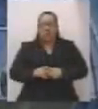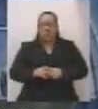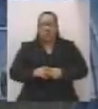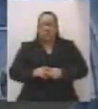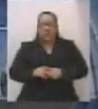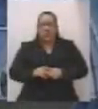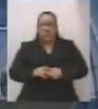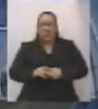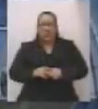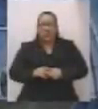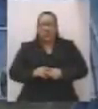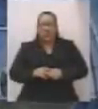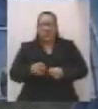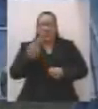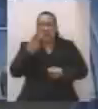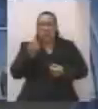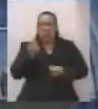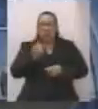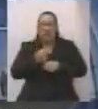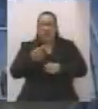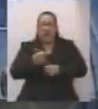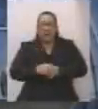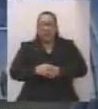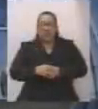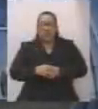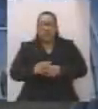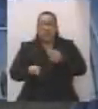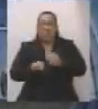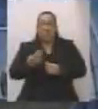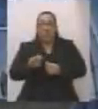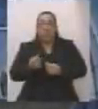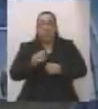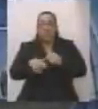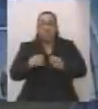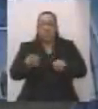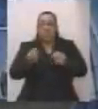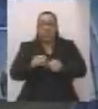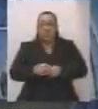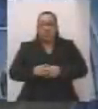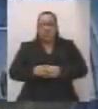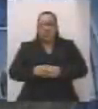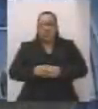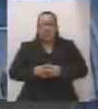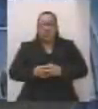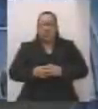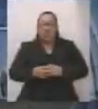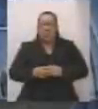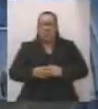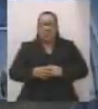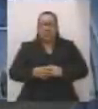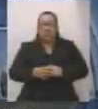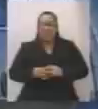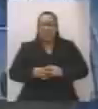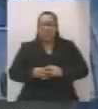para ver cómo funciona este modelo cuando lo aplicamos a los países